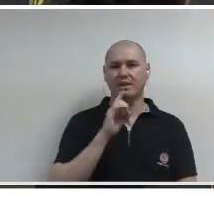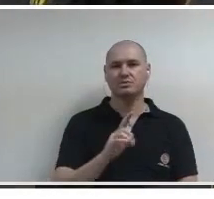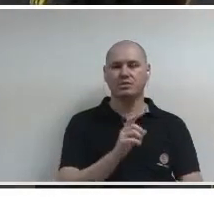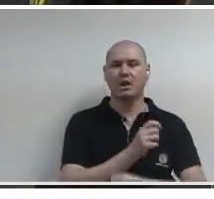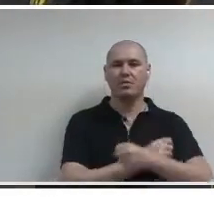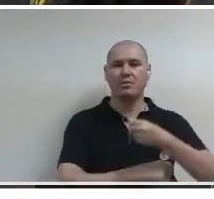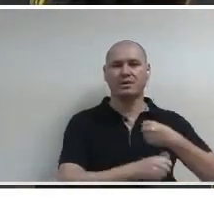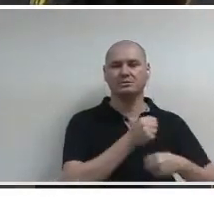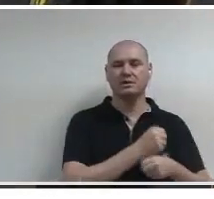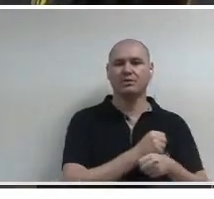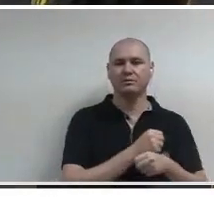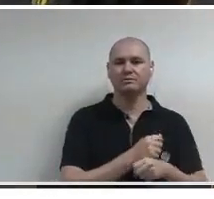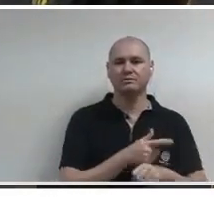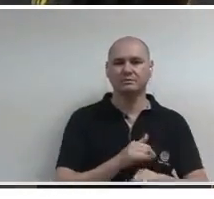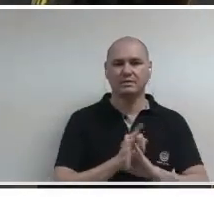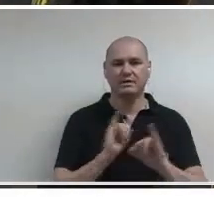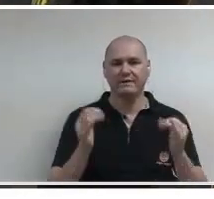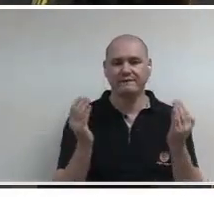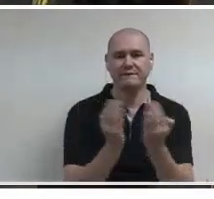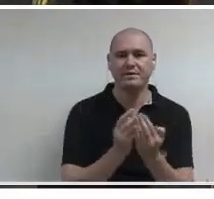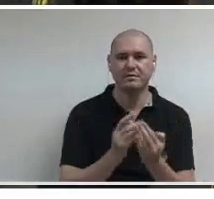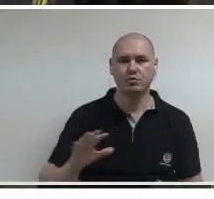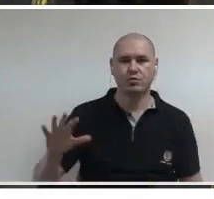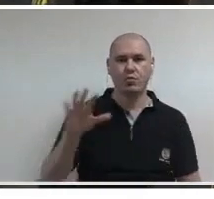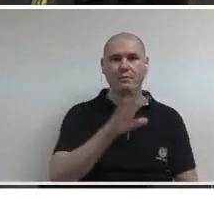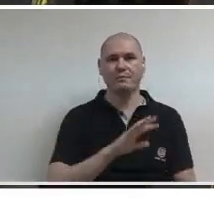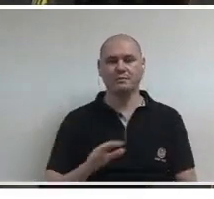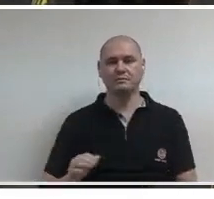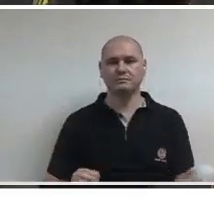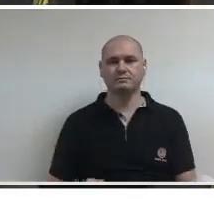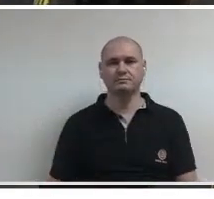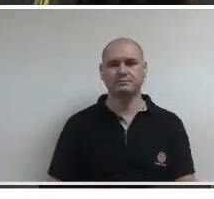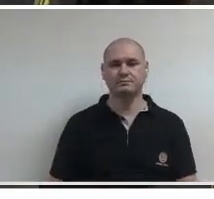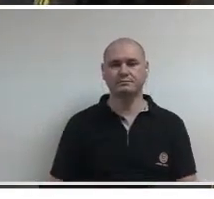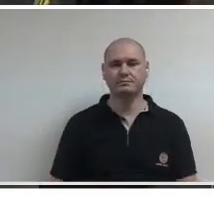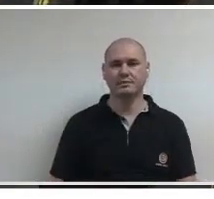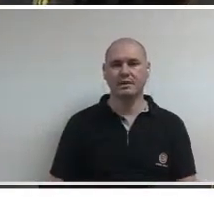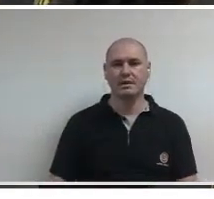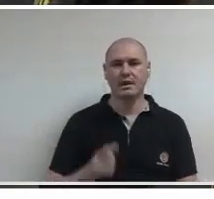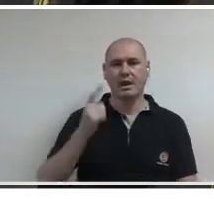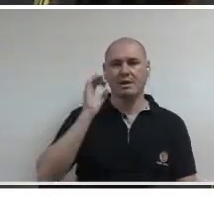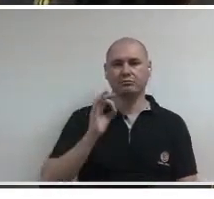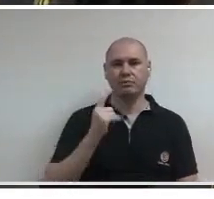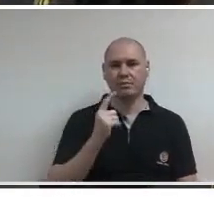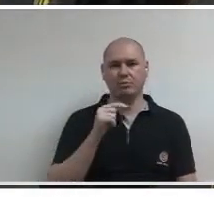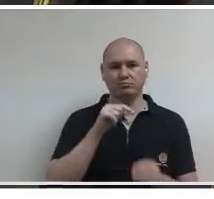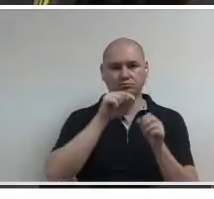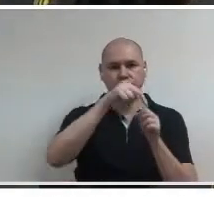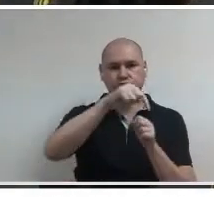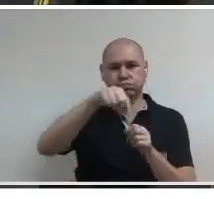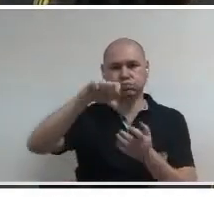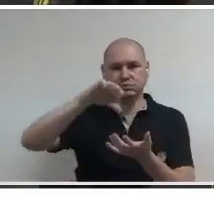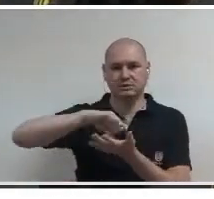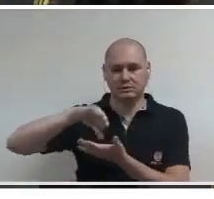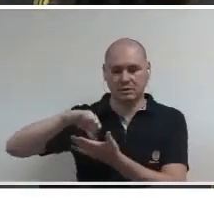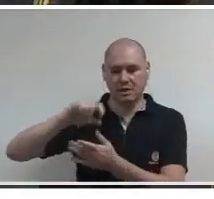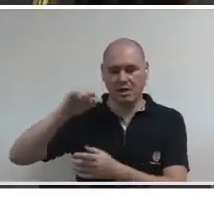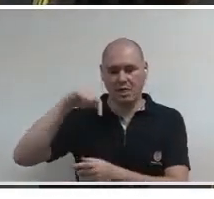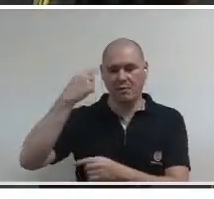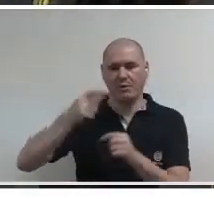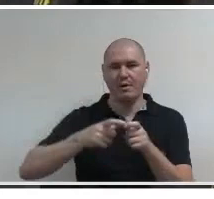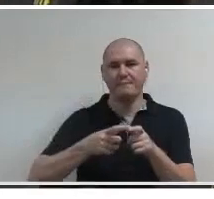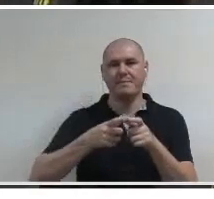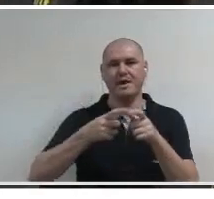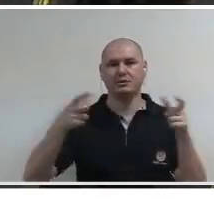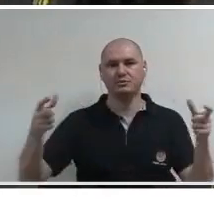Lorenzo, Javi, Arriba, Sabe, Cuepe, Ñambote, Anguape, cabecera departamental, ya hecho peña, ya y pues somos